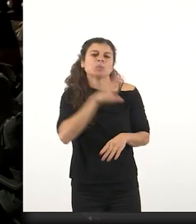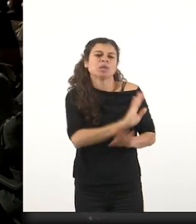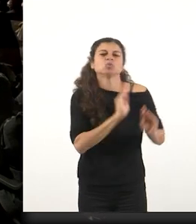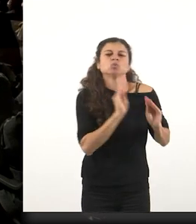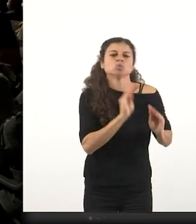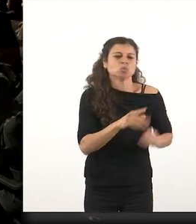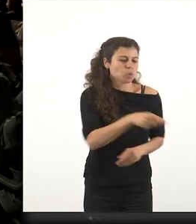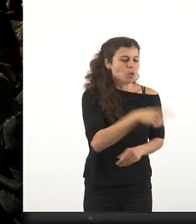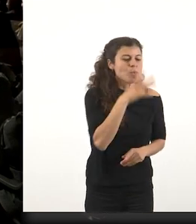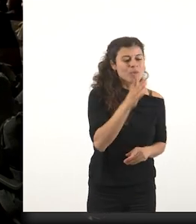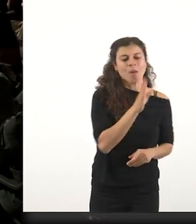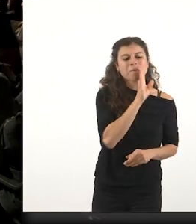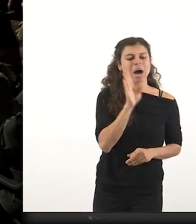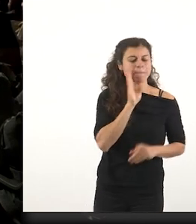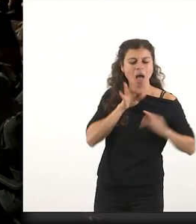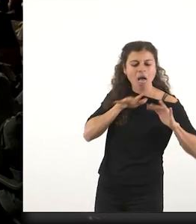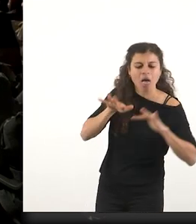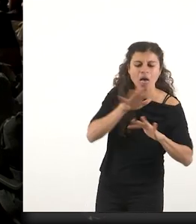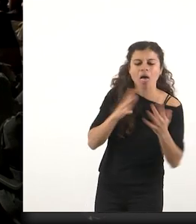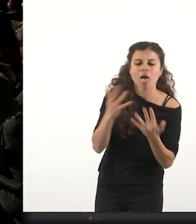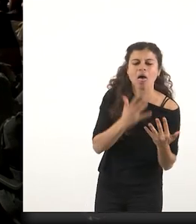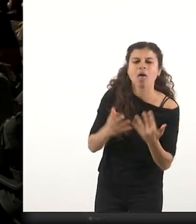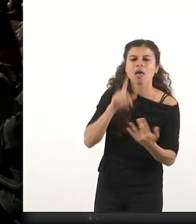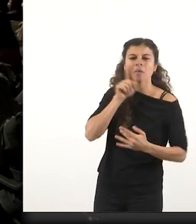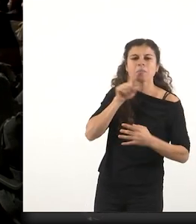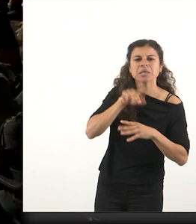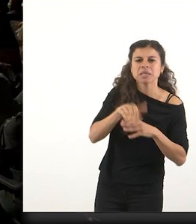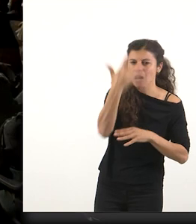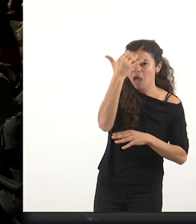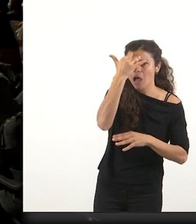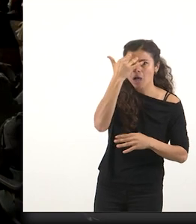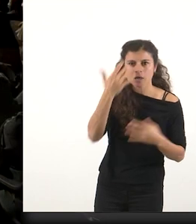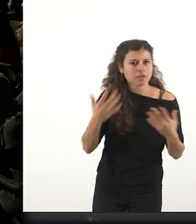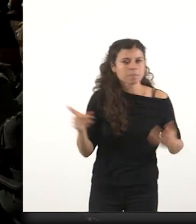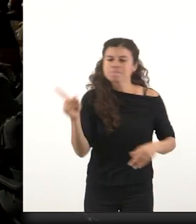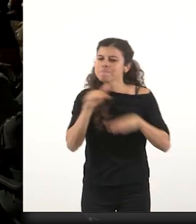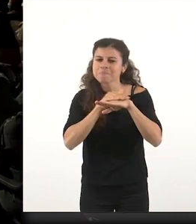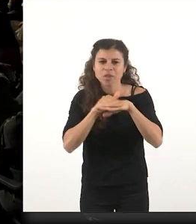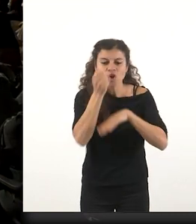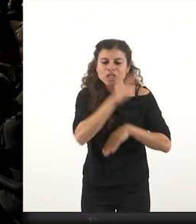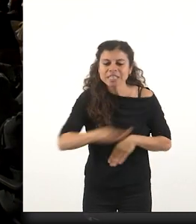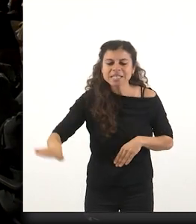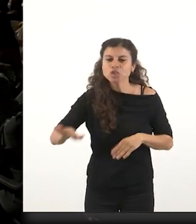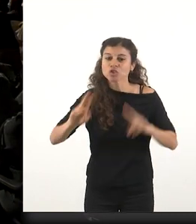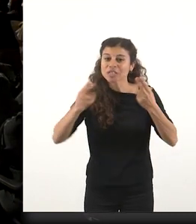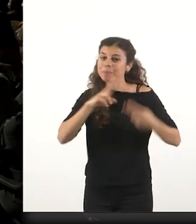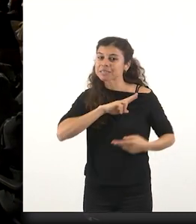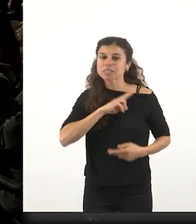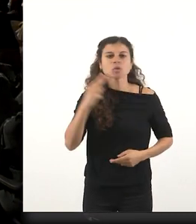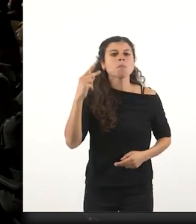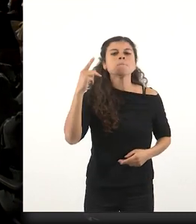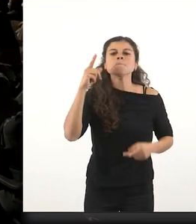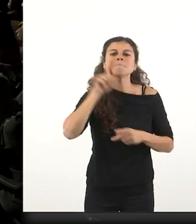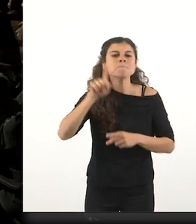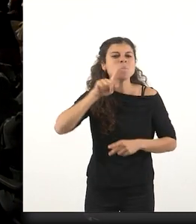cabeza a la niña para que la diga en contra del padre. Y las criaturas sobre violencia y sobre sexualidad no mienten nunca. Yo lo compruebo con mi hijo Nahuel,